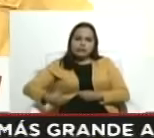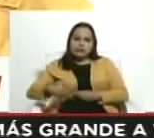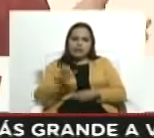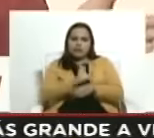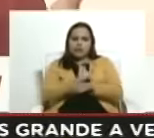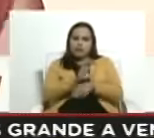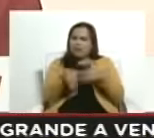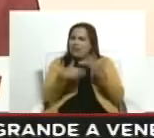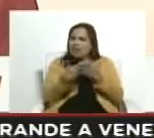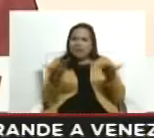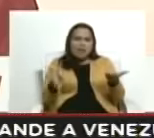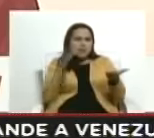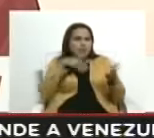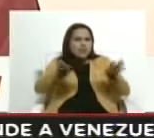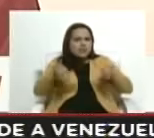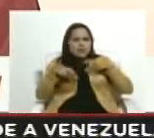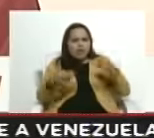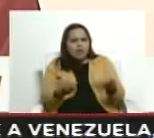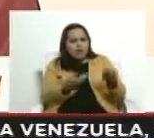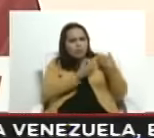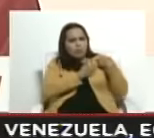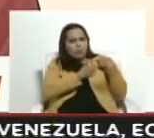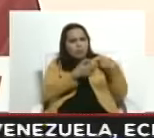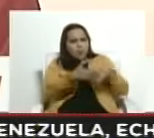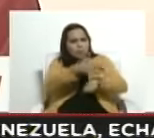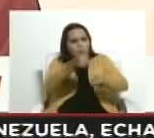¿Hasta cuándo no asumen responsabilidad?